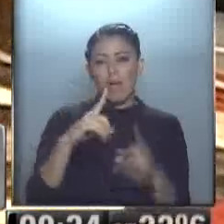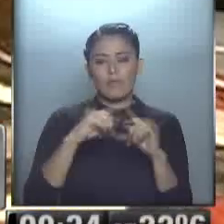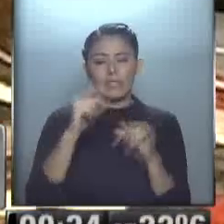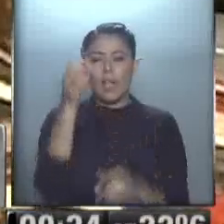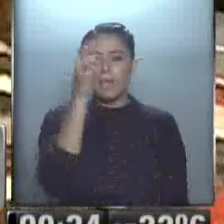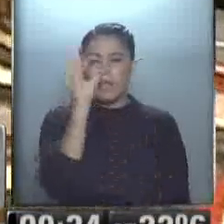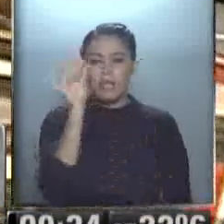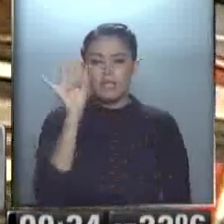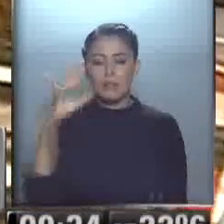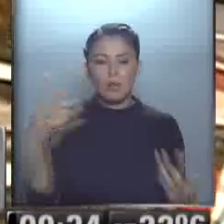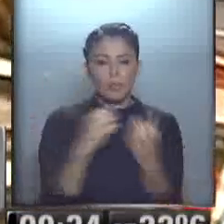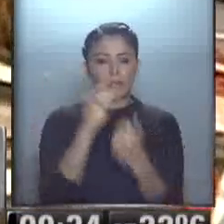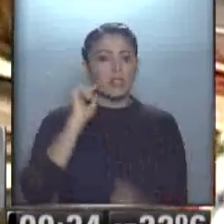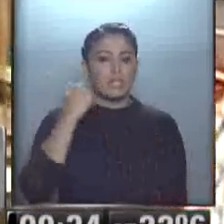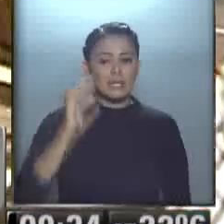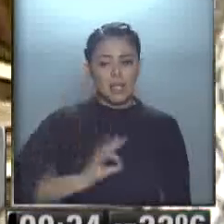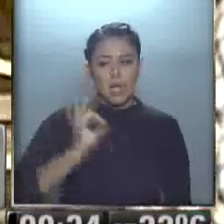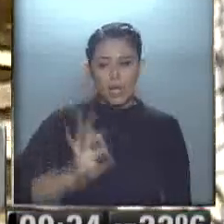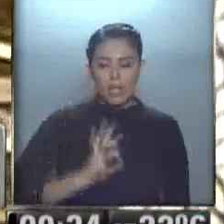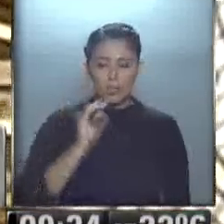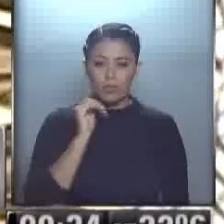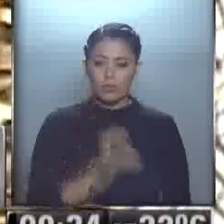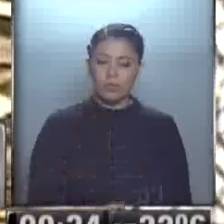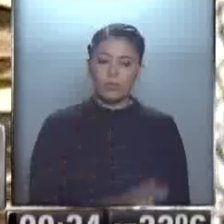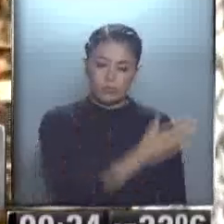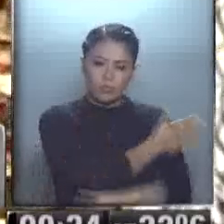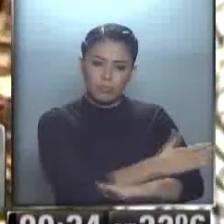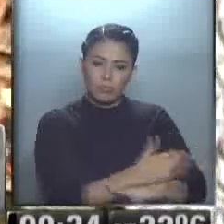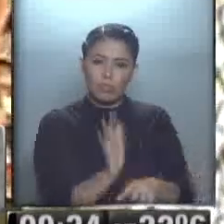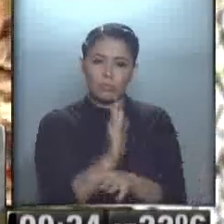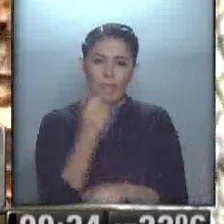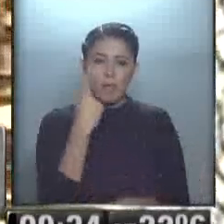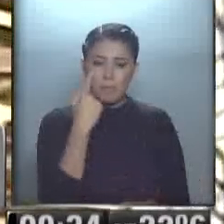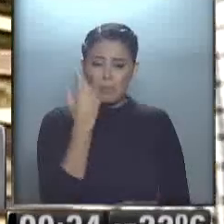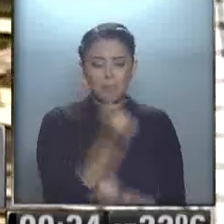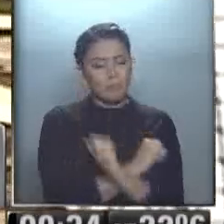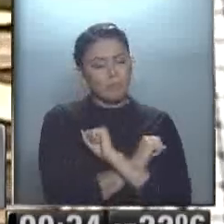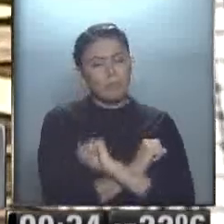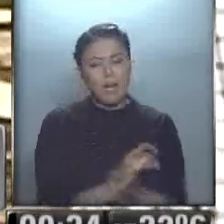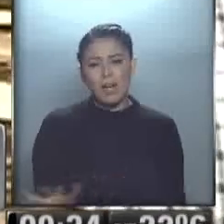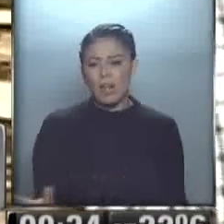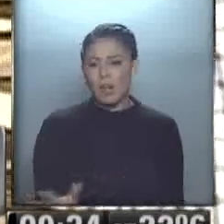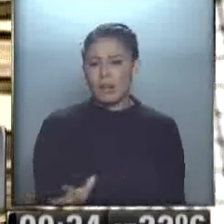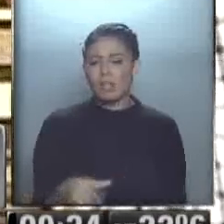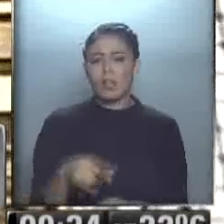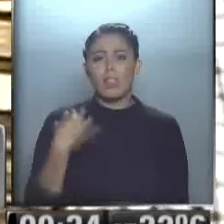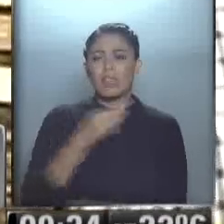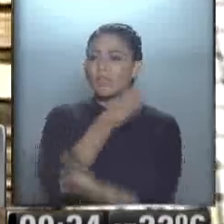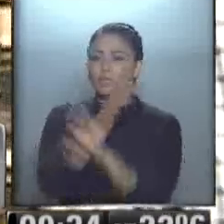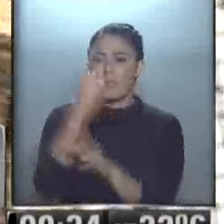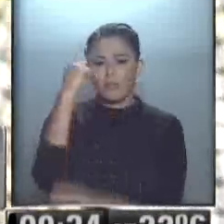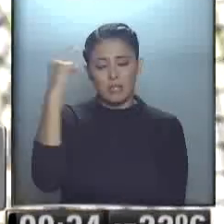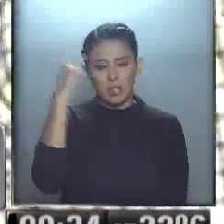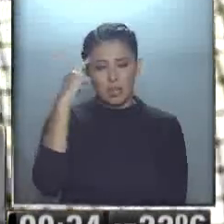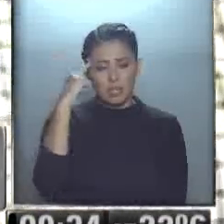de diciembre, que vivimos, no vivimos bien, vivimos mal, con psiquiatra. Por